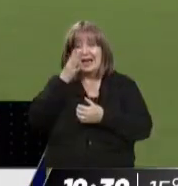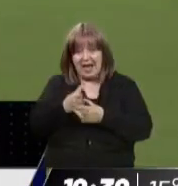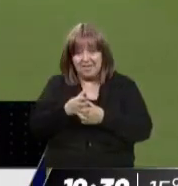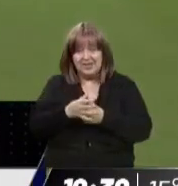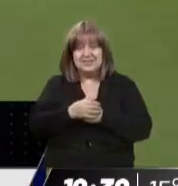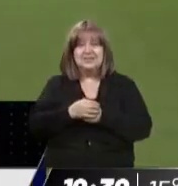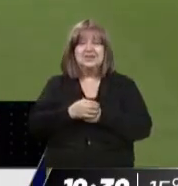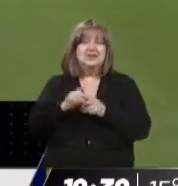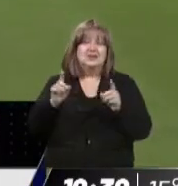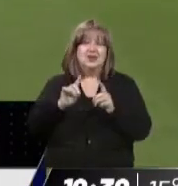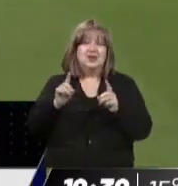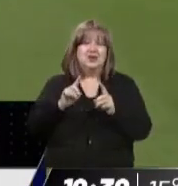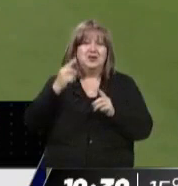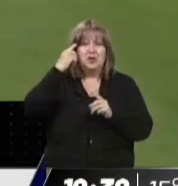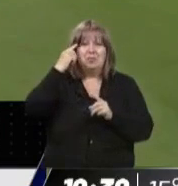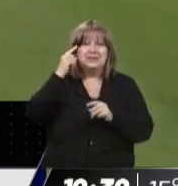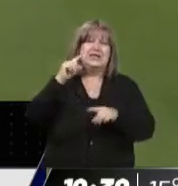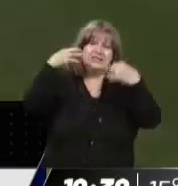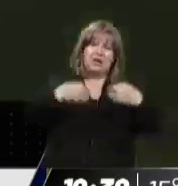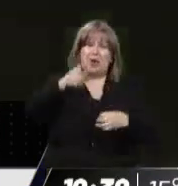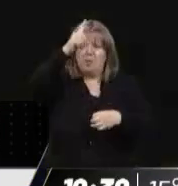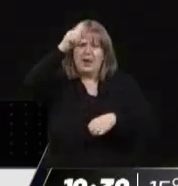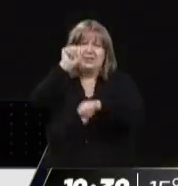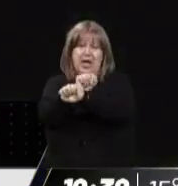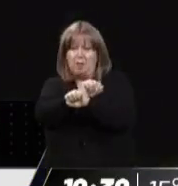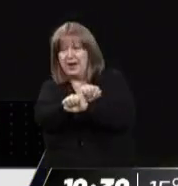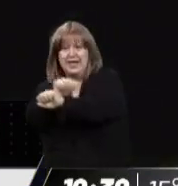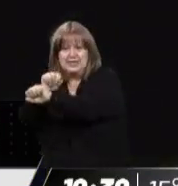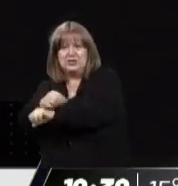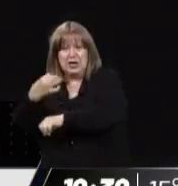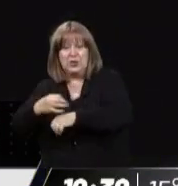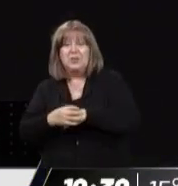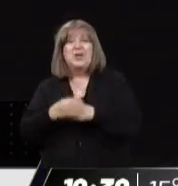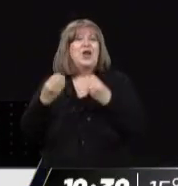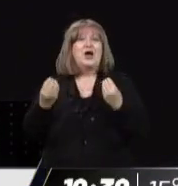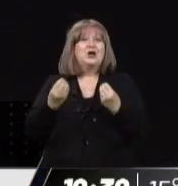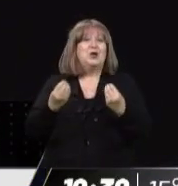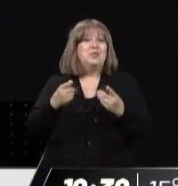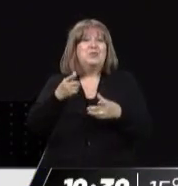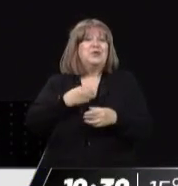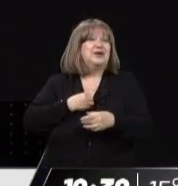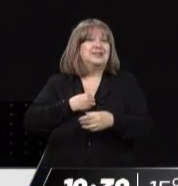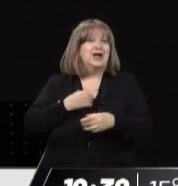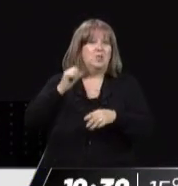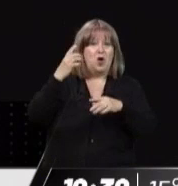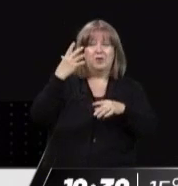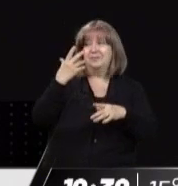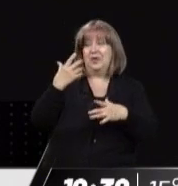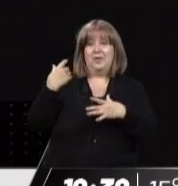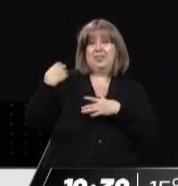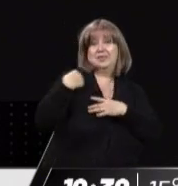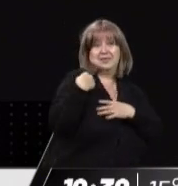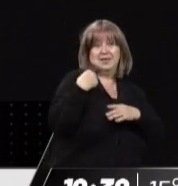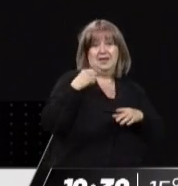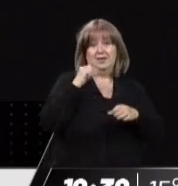No, la verdad que no. Yo pensé que iba a ir preso o algo así. ¿Y cómo fue el momento en que te sacan? ¿Qué hiciste? ¿Qué te